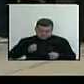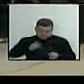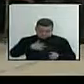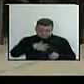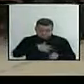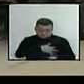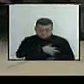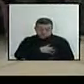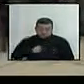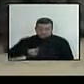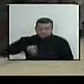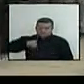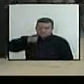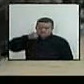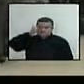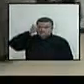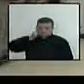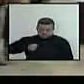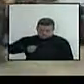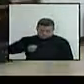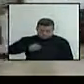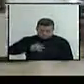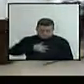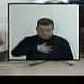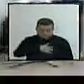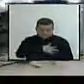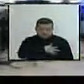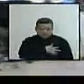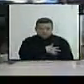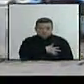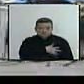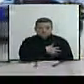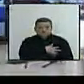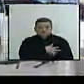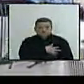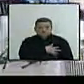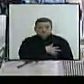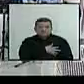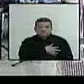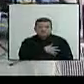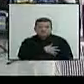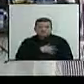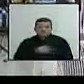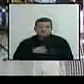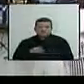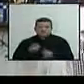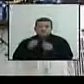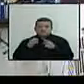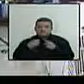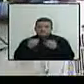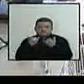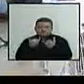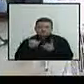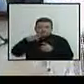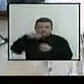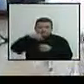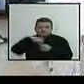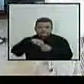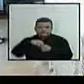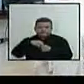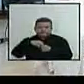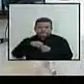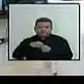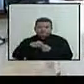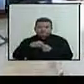Misericordia, Señor, misericordia, que estamos saciados